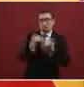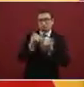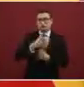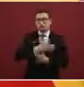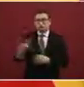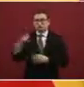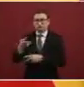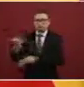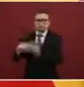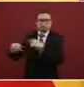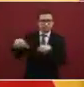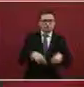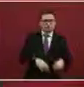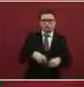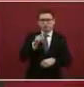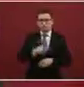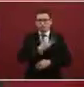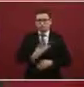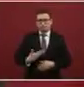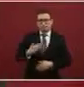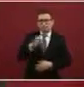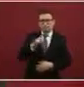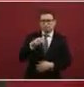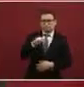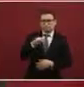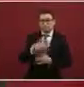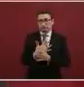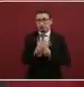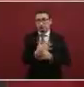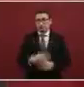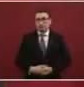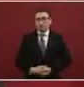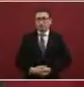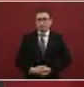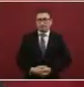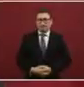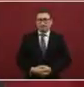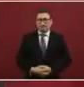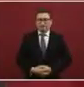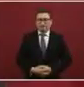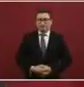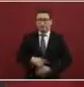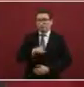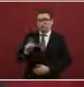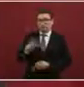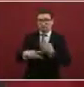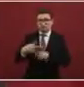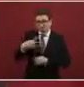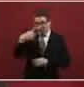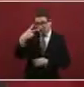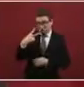presidente Cárdenas afirmaba, vuelvo a citar, que con este exilio México recibe decididamente a quienes vienen a contribuir con